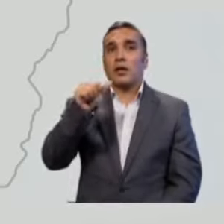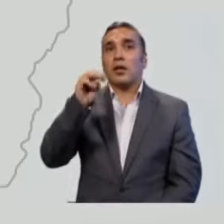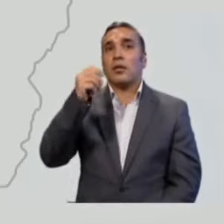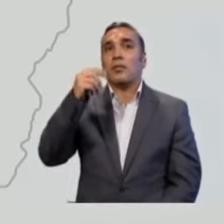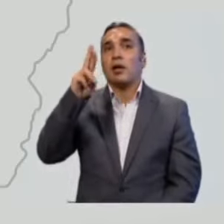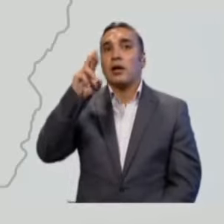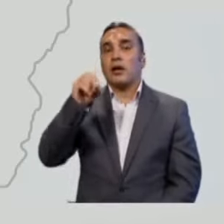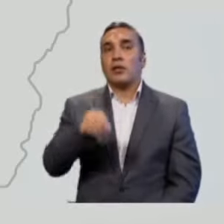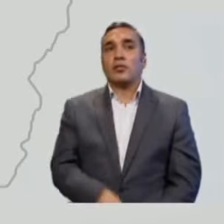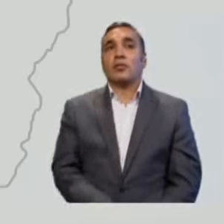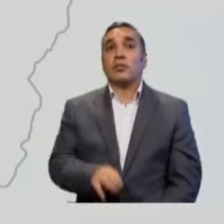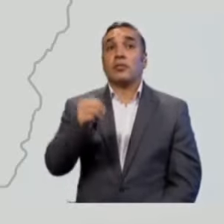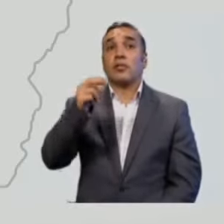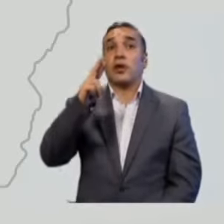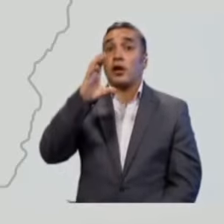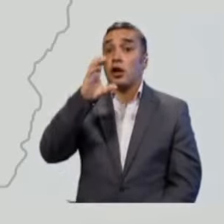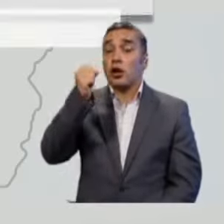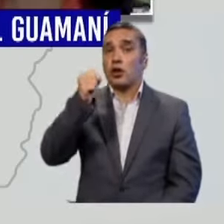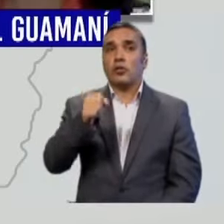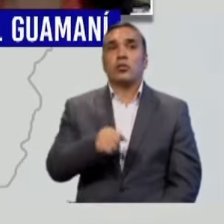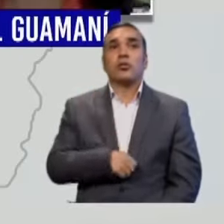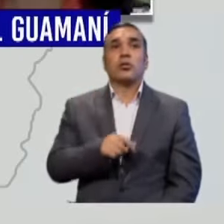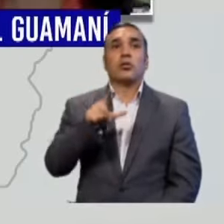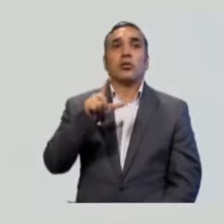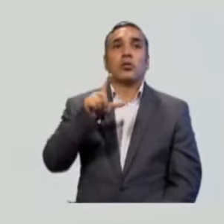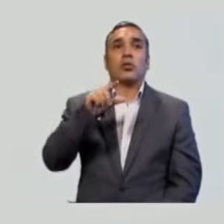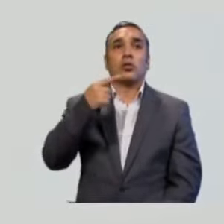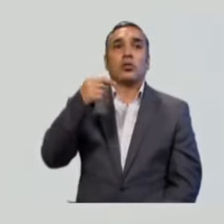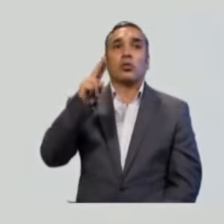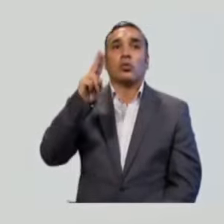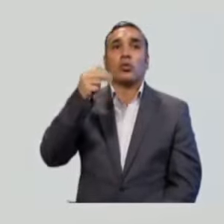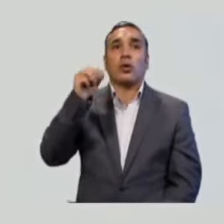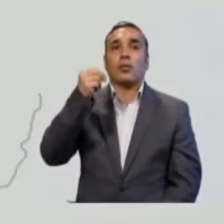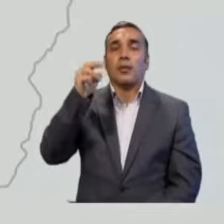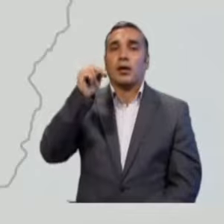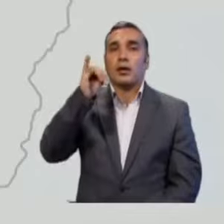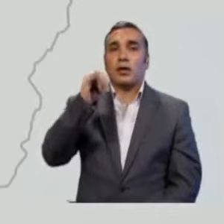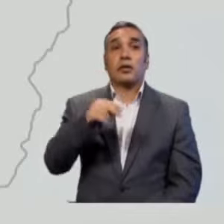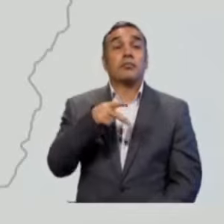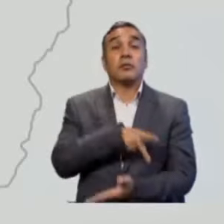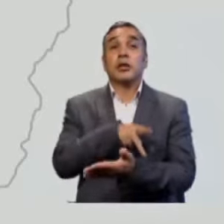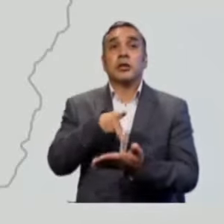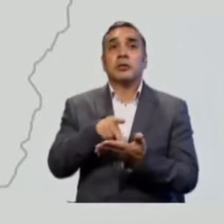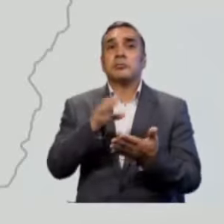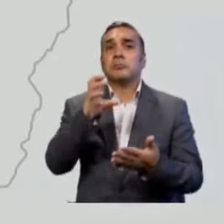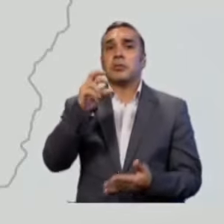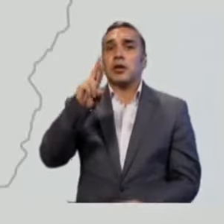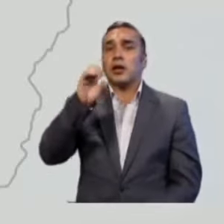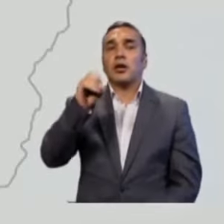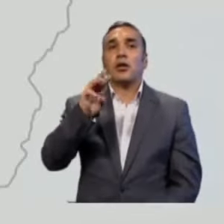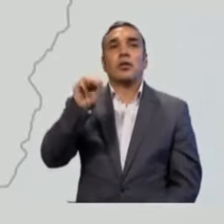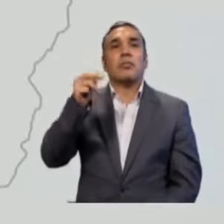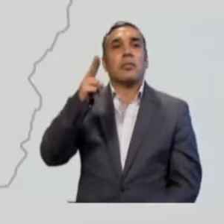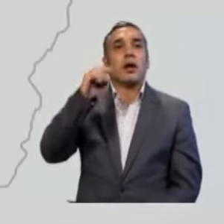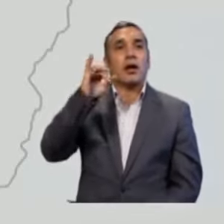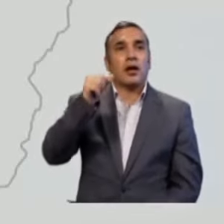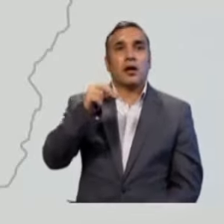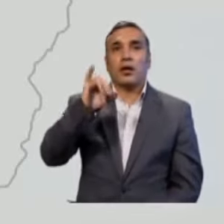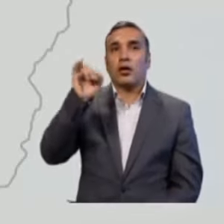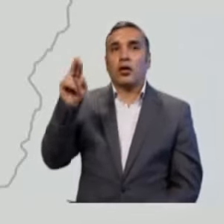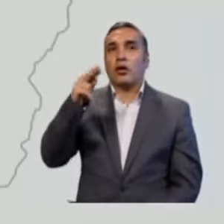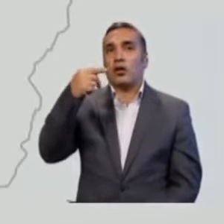Luisa, Marlon Cadena y Luzvia Guamaní. En Pichincha, Creo tiene María José Plaza,